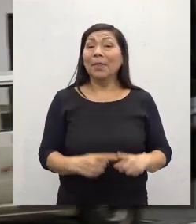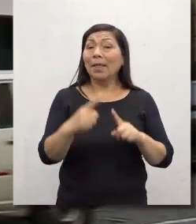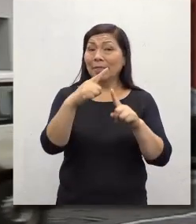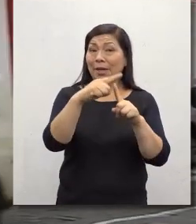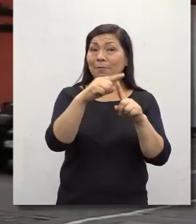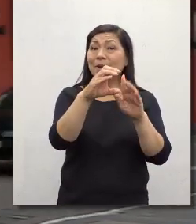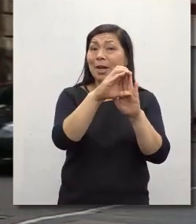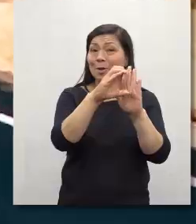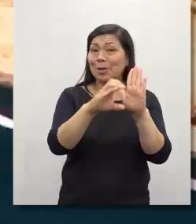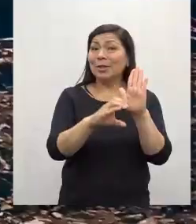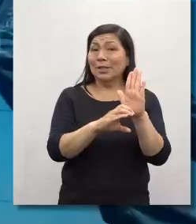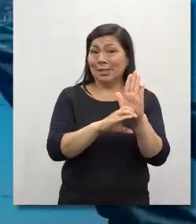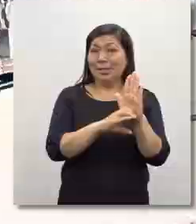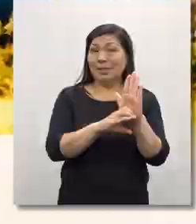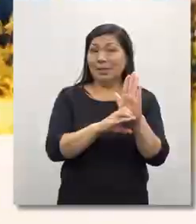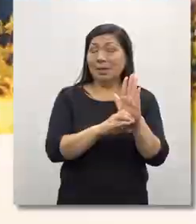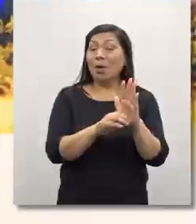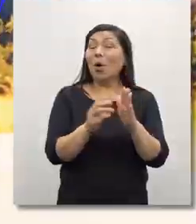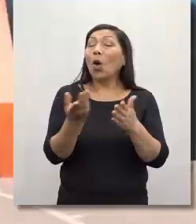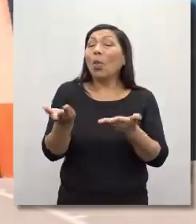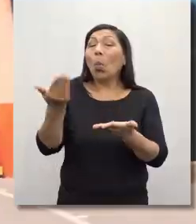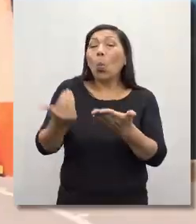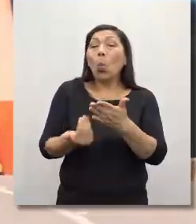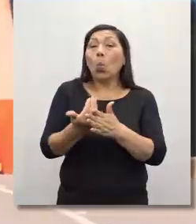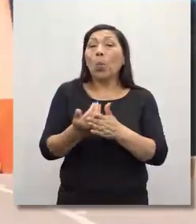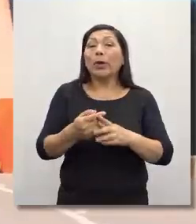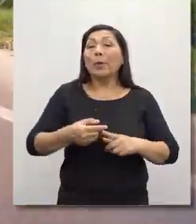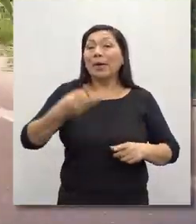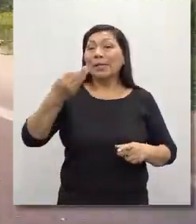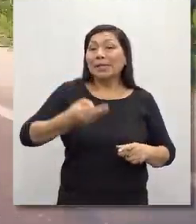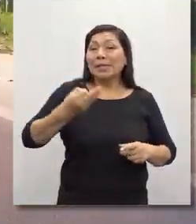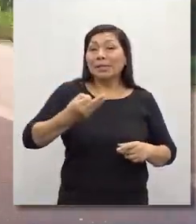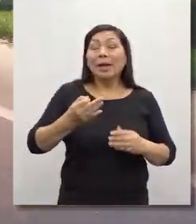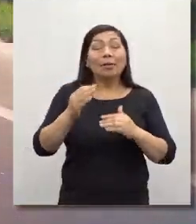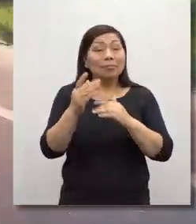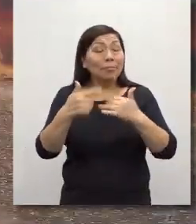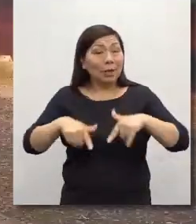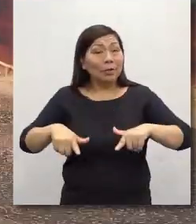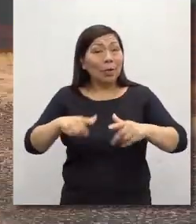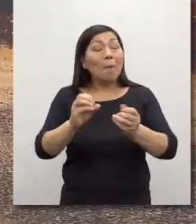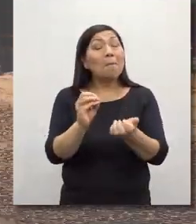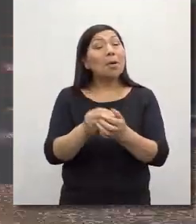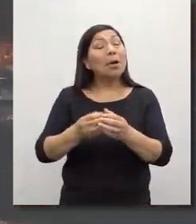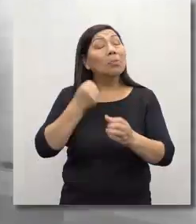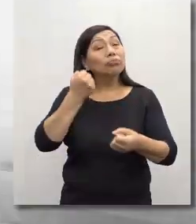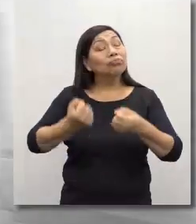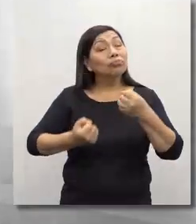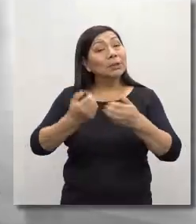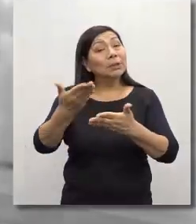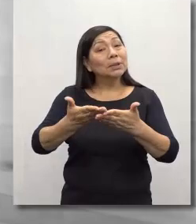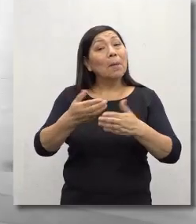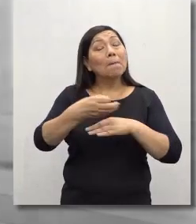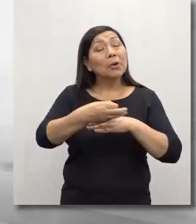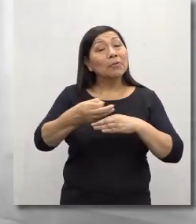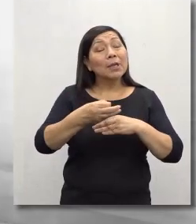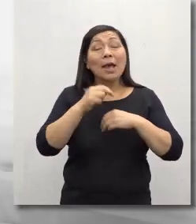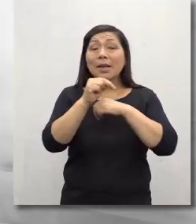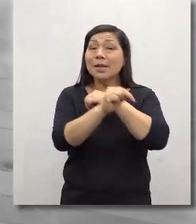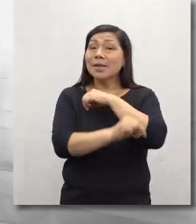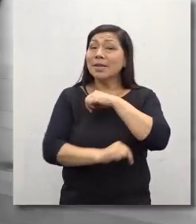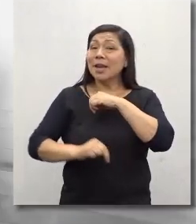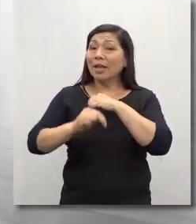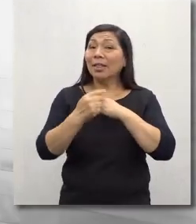Tribunal Constitucional ordenó al Proyecto Especial de Infraestructura de Transporte Nacional Provías